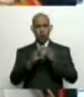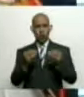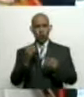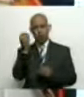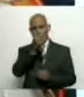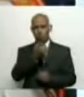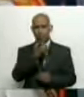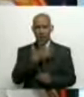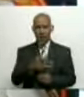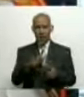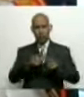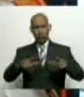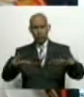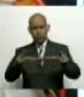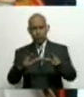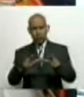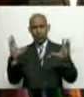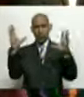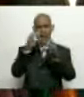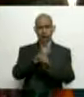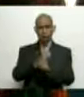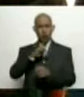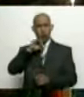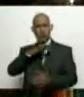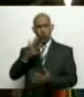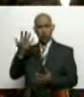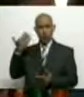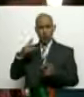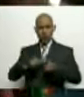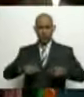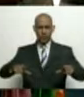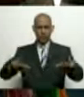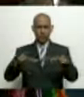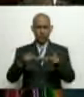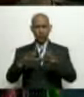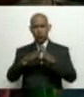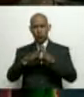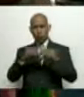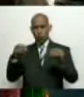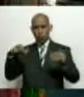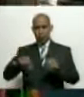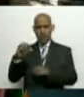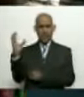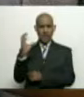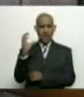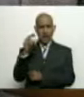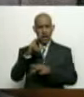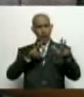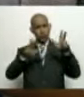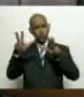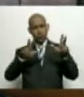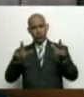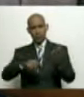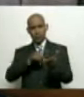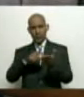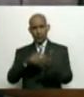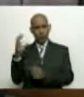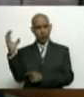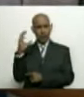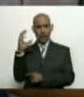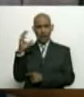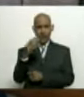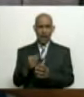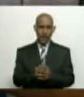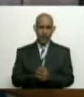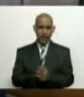la vida nocturna y los epicentros históricos se conjugan para hacer de la capital un gran referente turístico. Caracas como